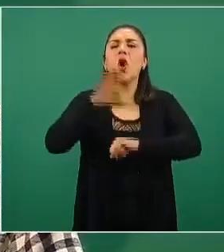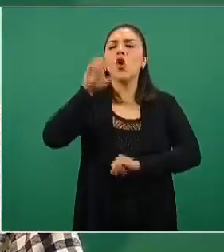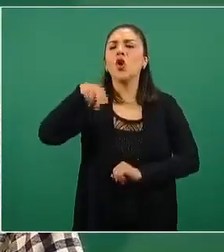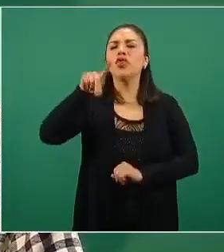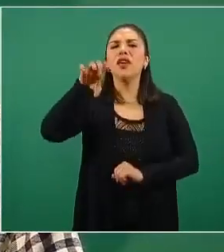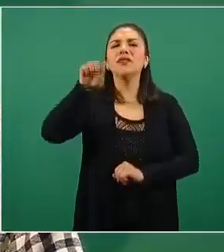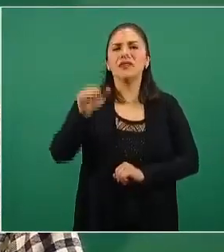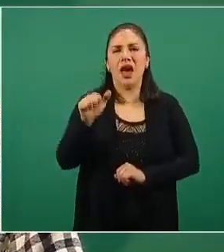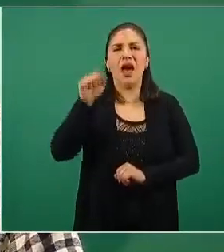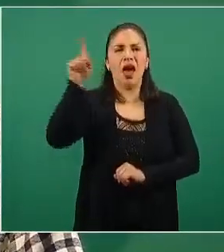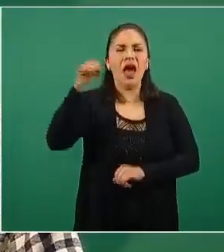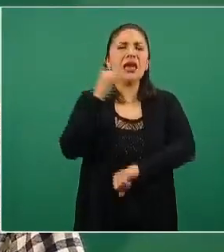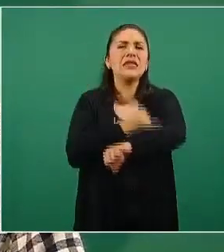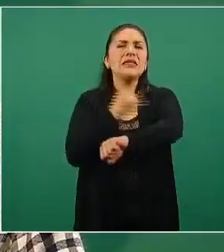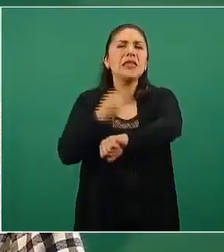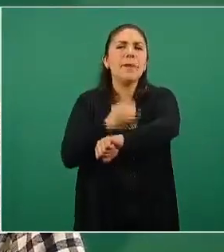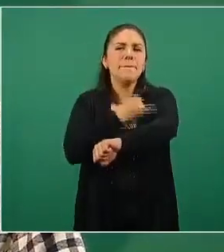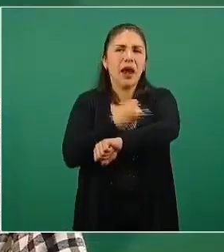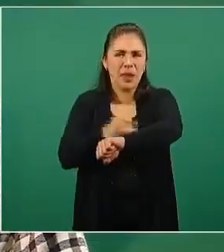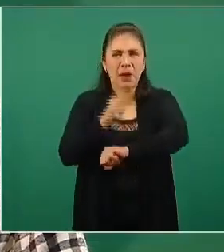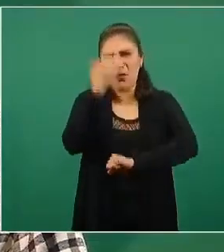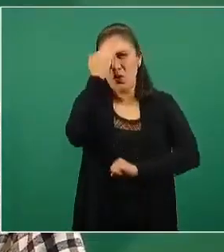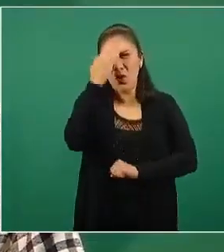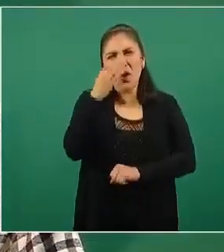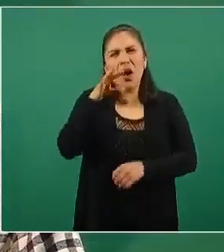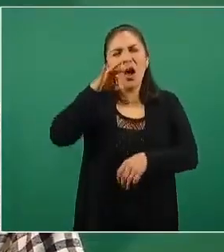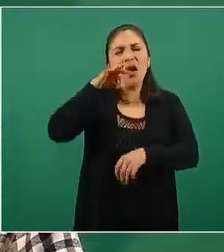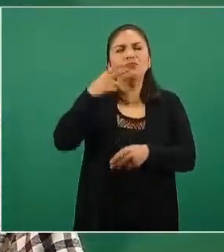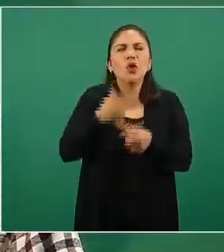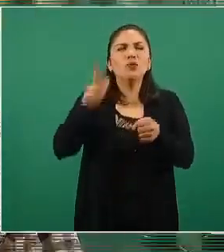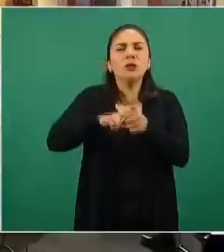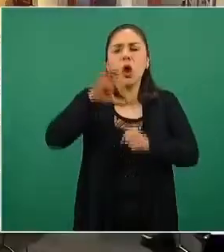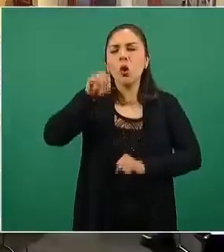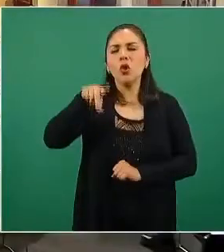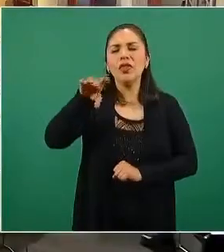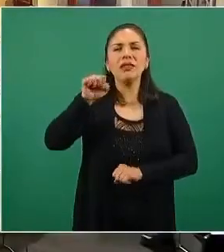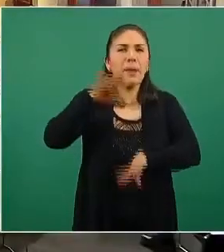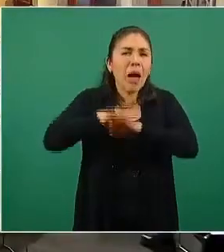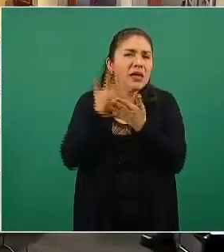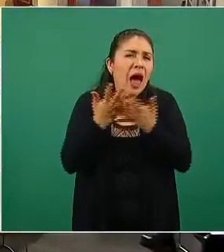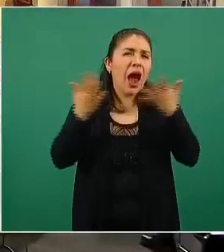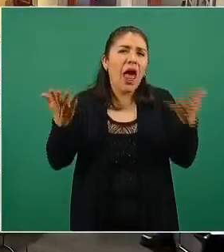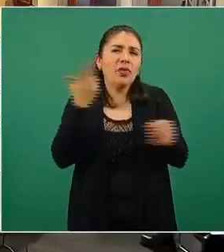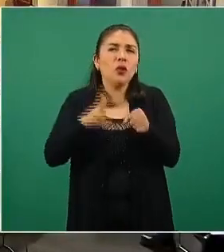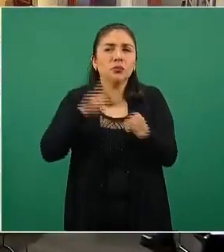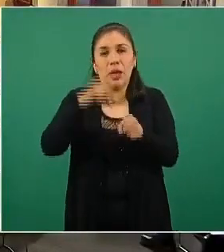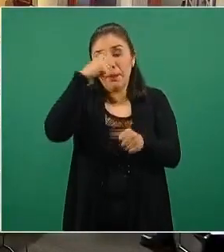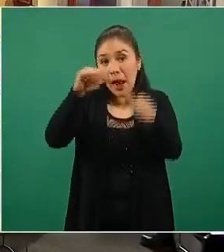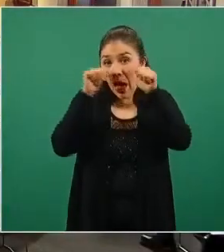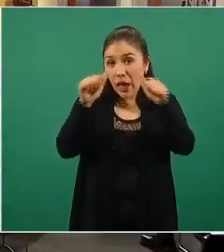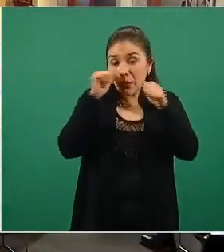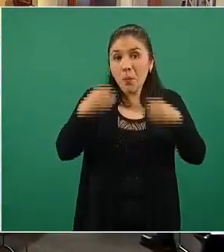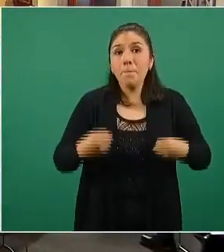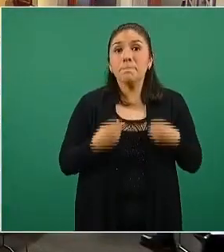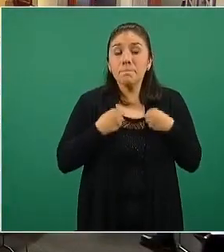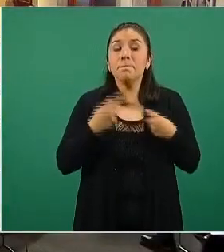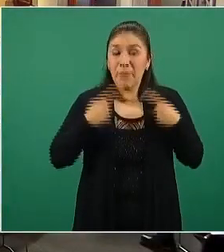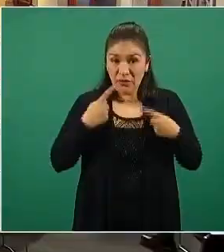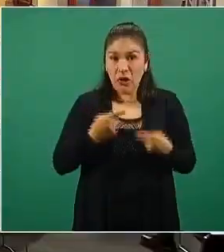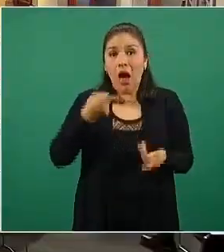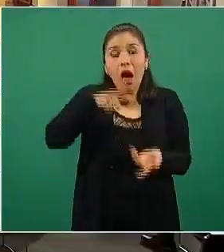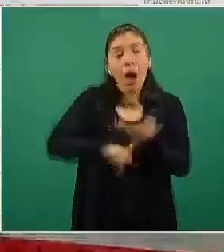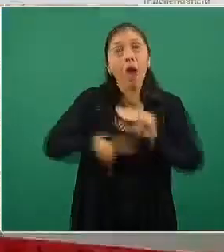Condesa, en la unidad de Iztapalapa. La Clínica Condesa, como sabemos, es la más grande clínica para personas que viven con